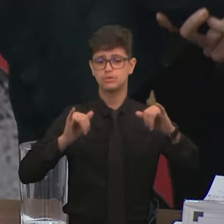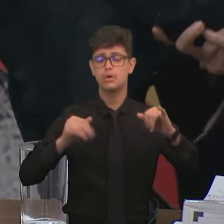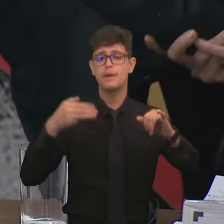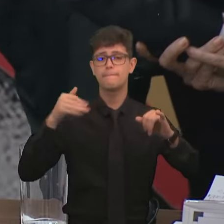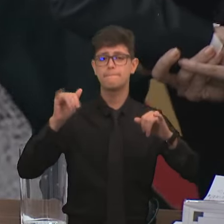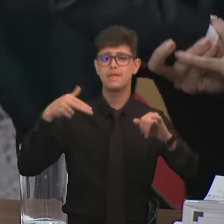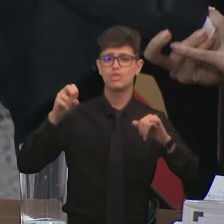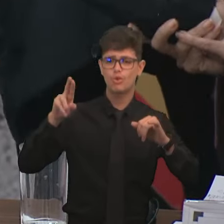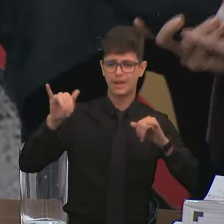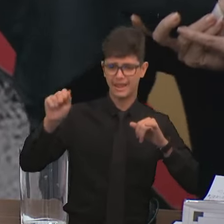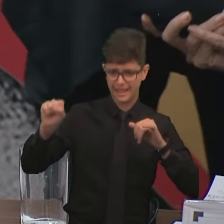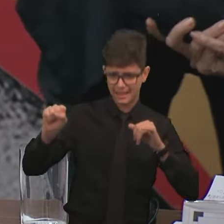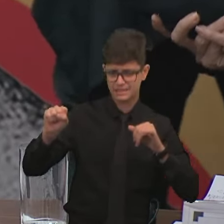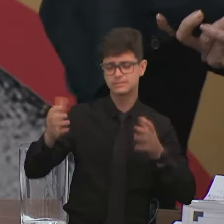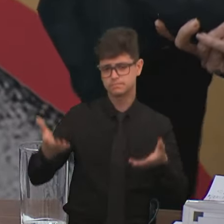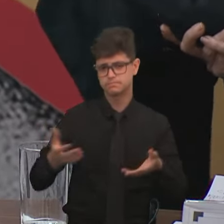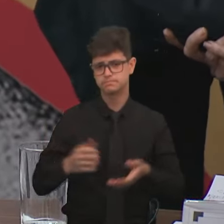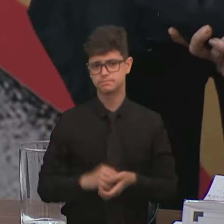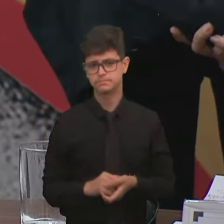grupos históricamente